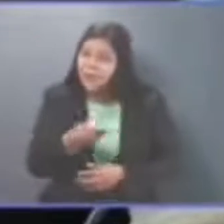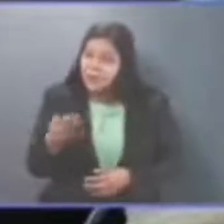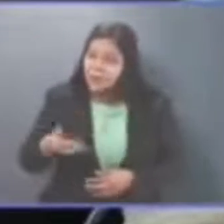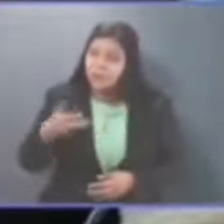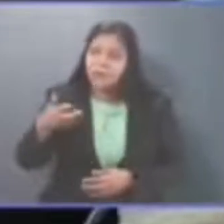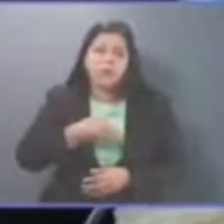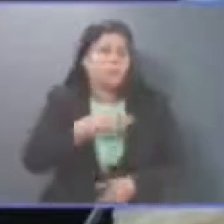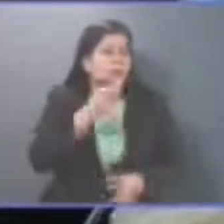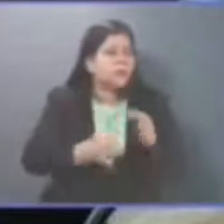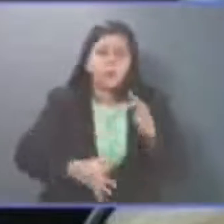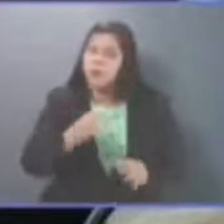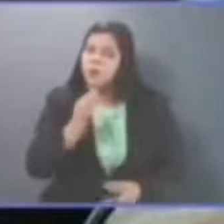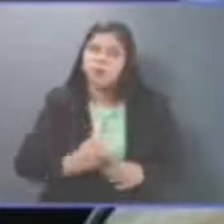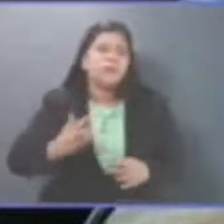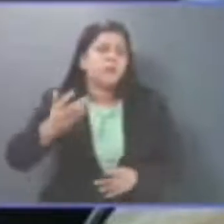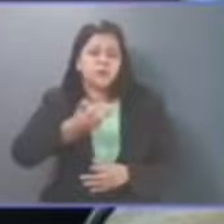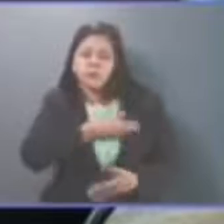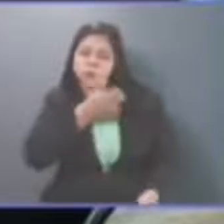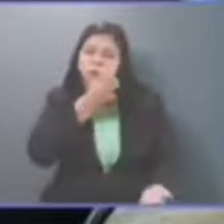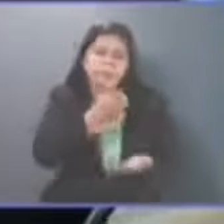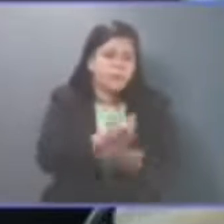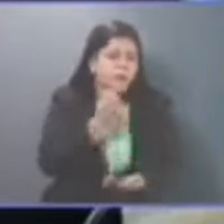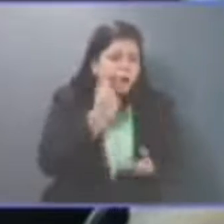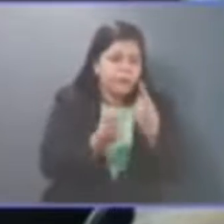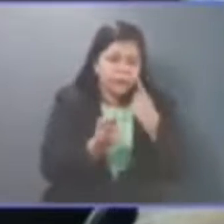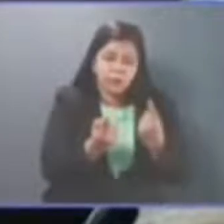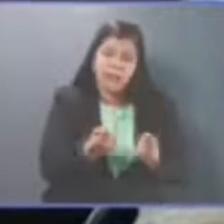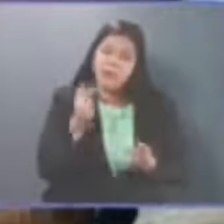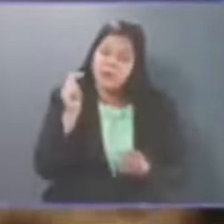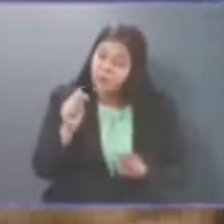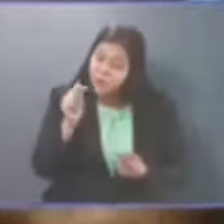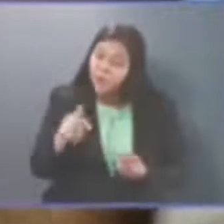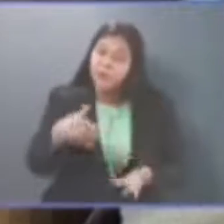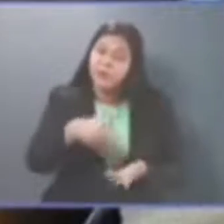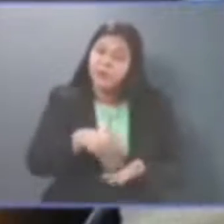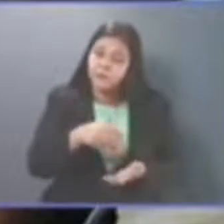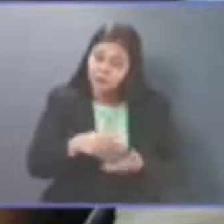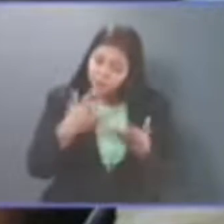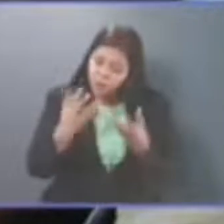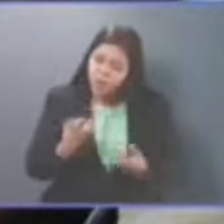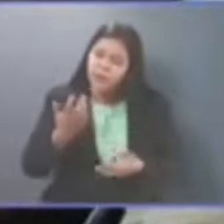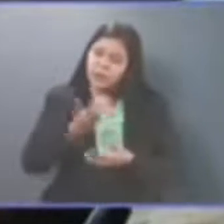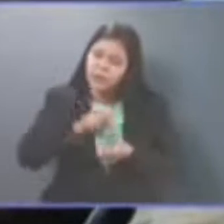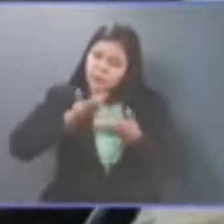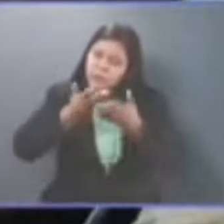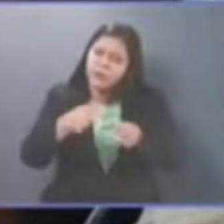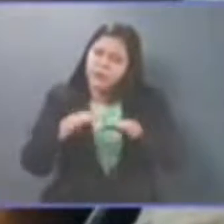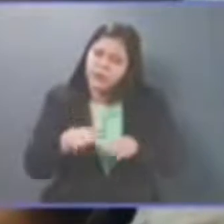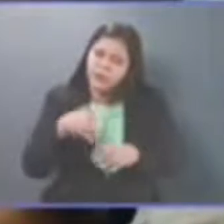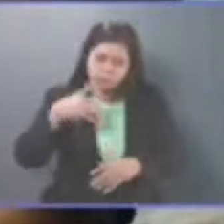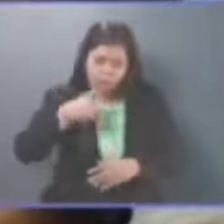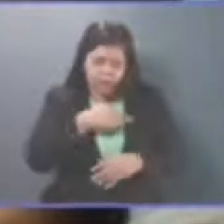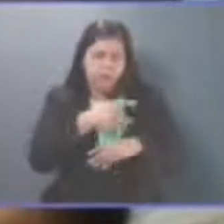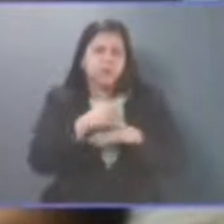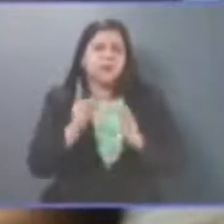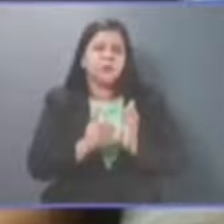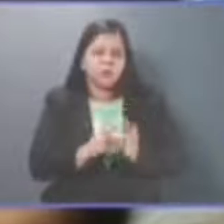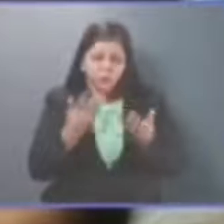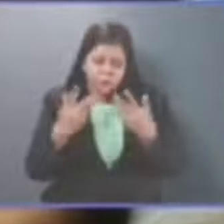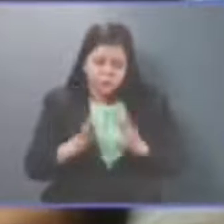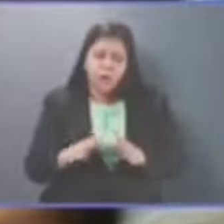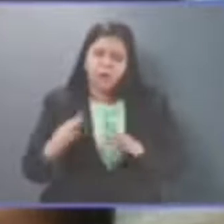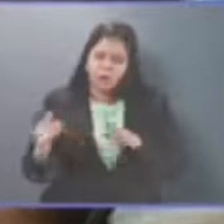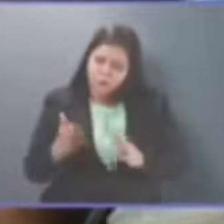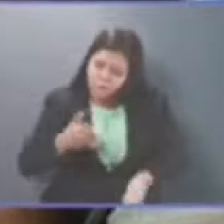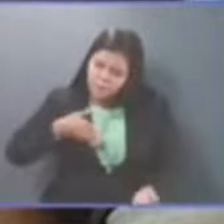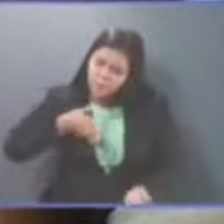nosotros encontramos cuando salimos al territorio. Y por eso que el pueblo está agradecido, porque sabe que nosotros como diputados estamos saliendo